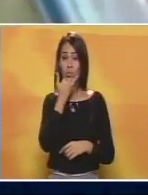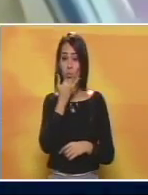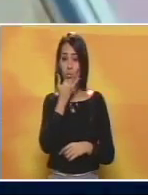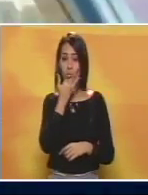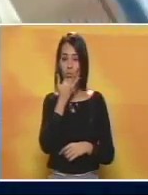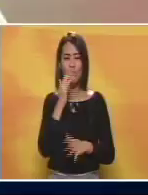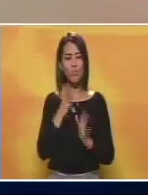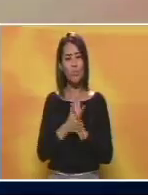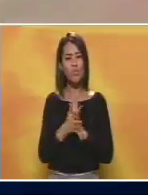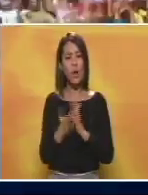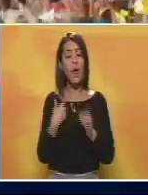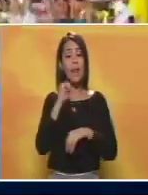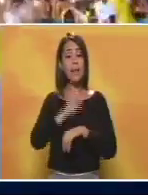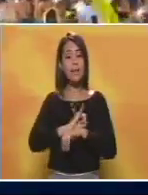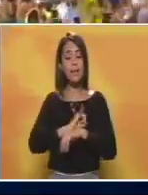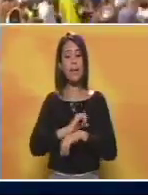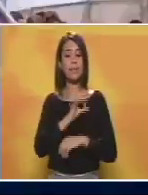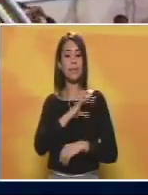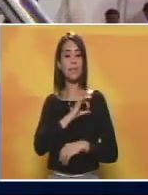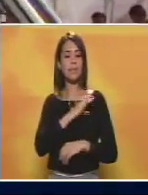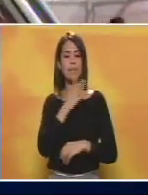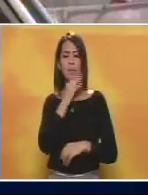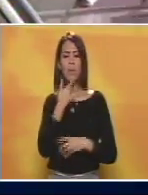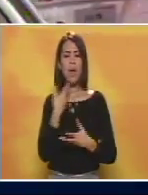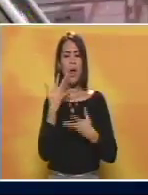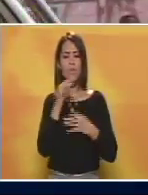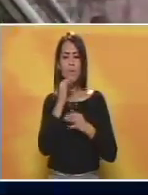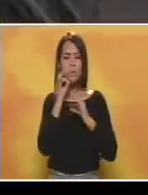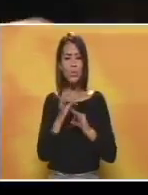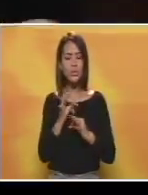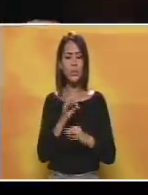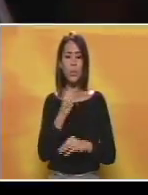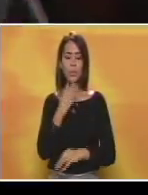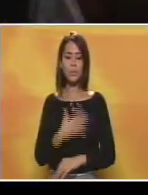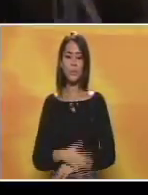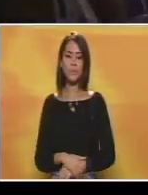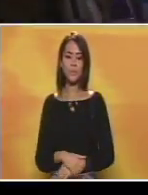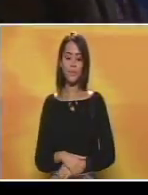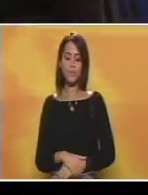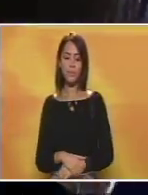se deben a que la Iglesia chilena no entregó información fundamental de manera correcta.